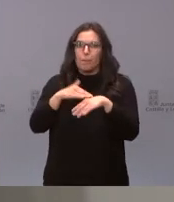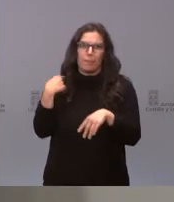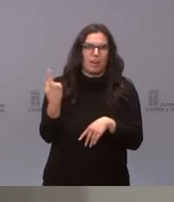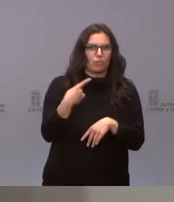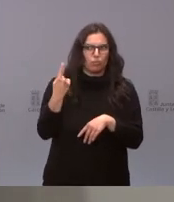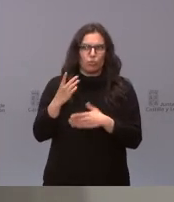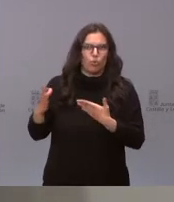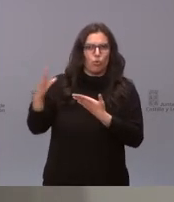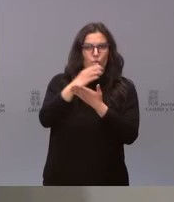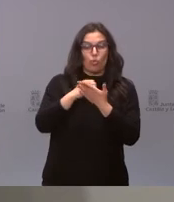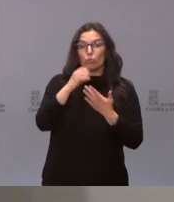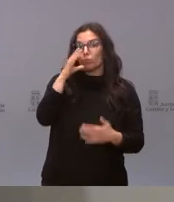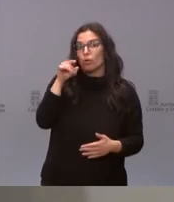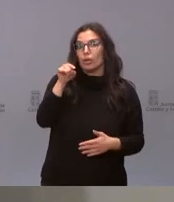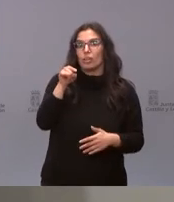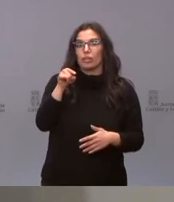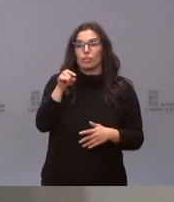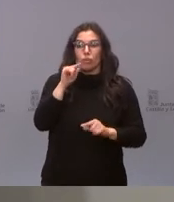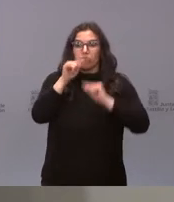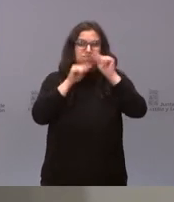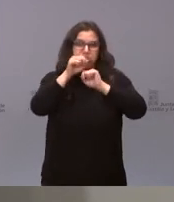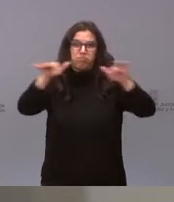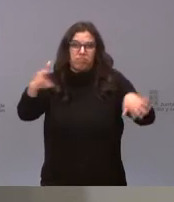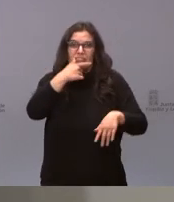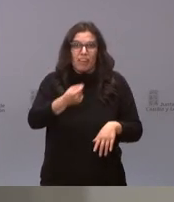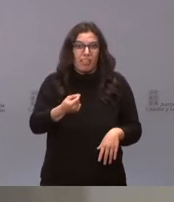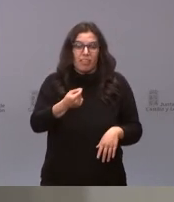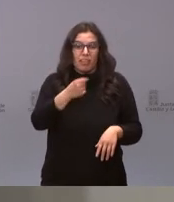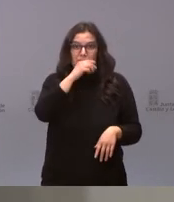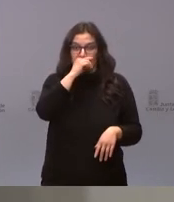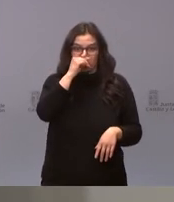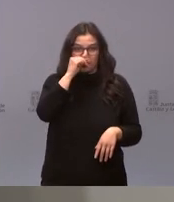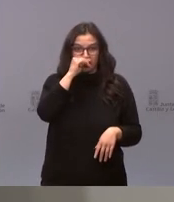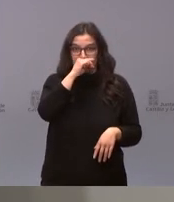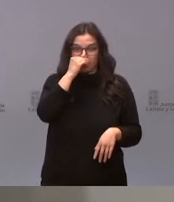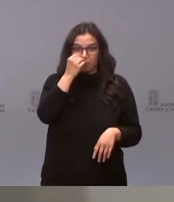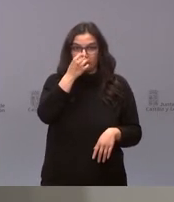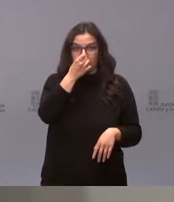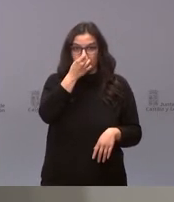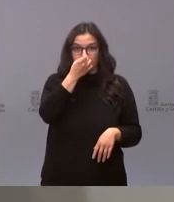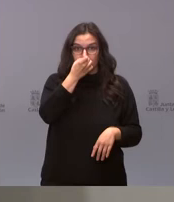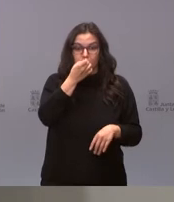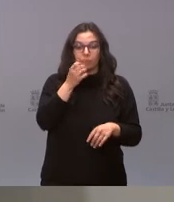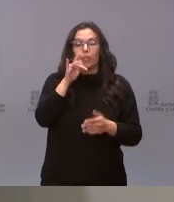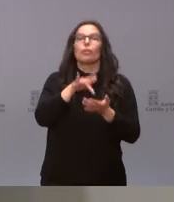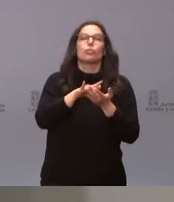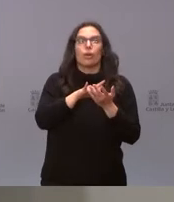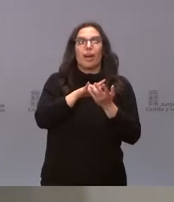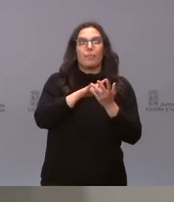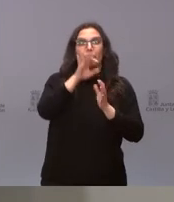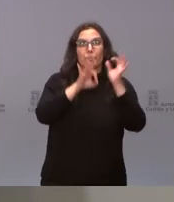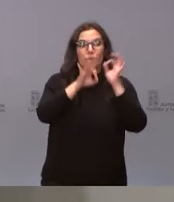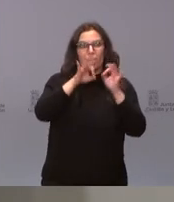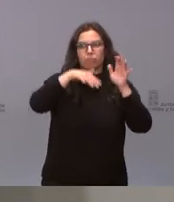porque esto es muy contagioso el que tengamos diferentes incidencias acumuladas a mí no me tranquiliza